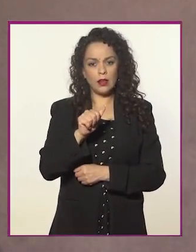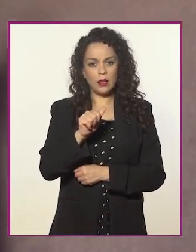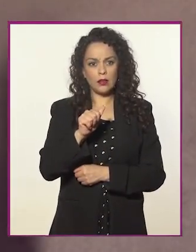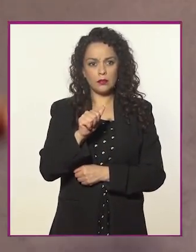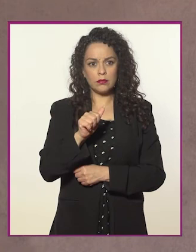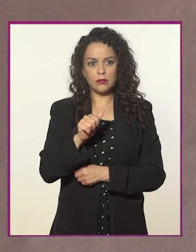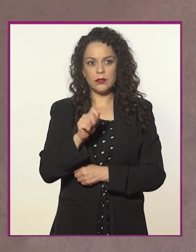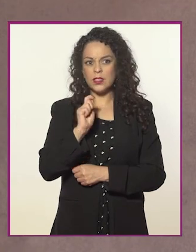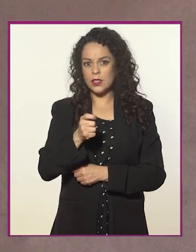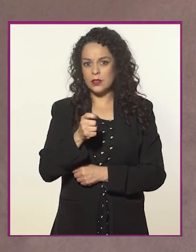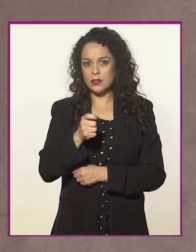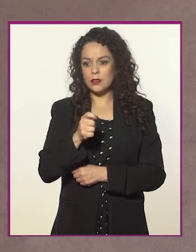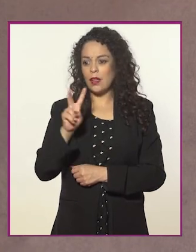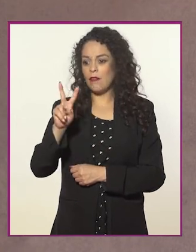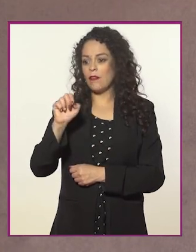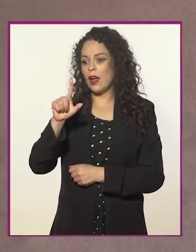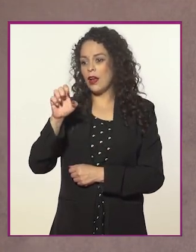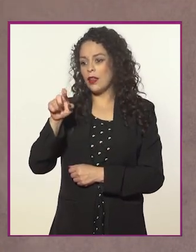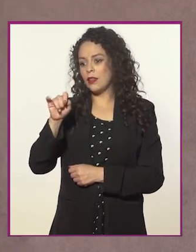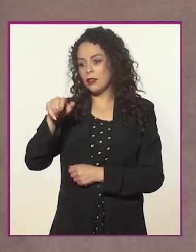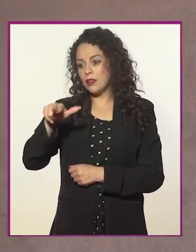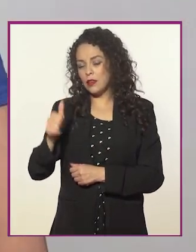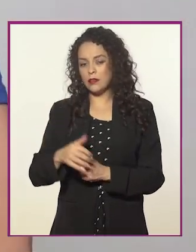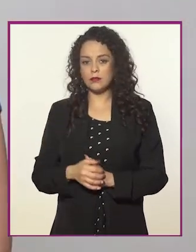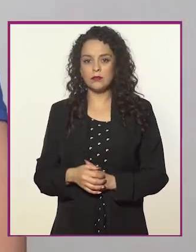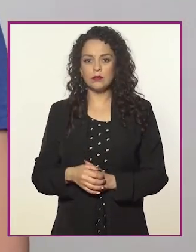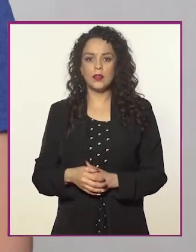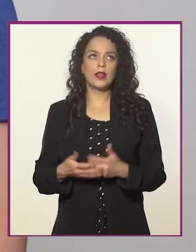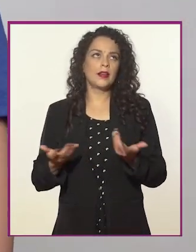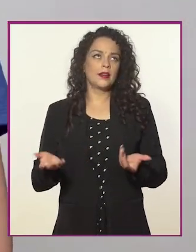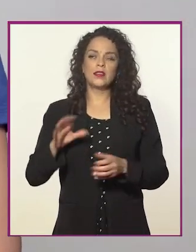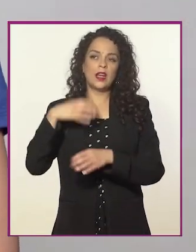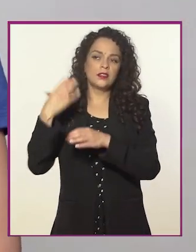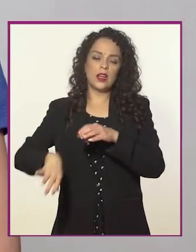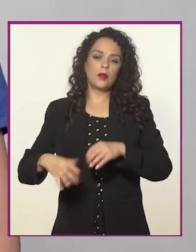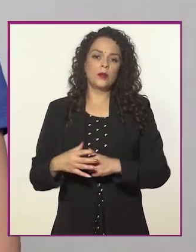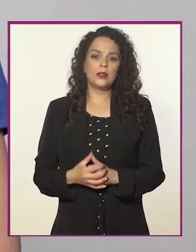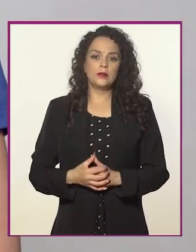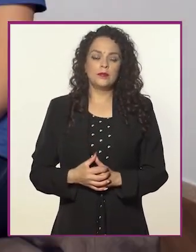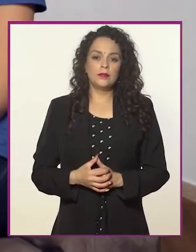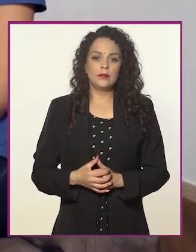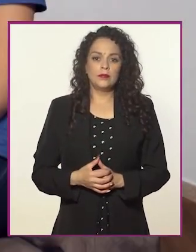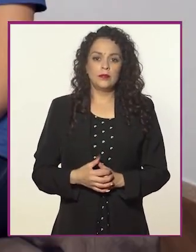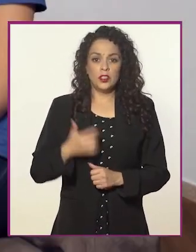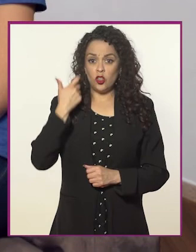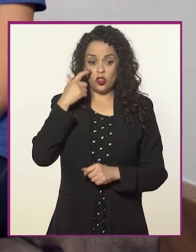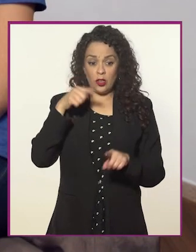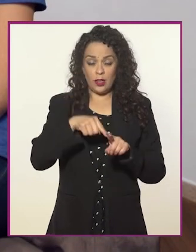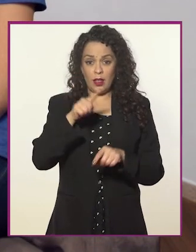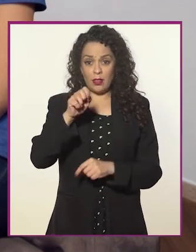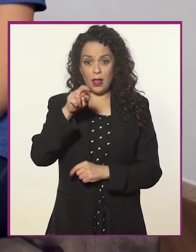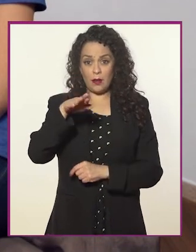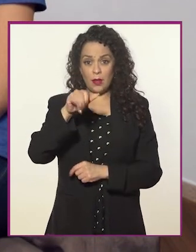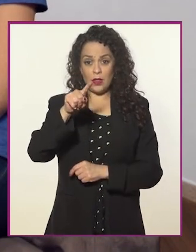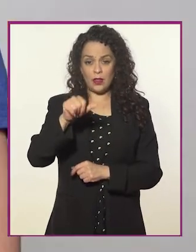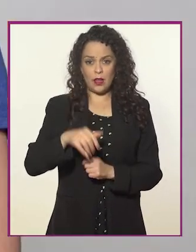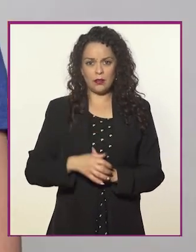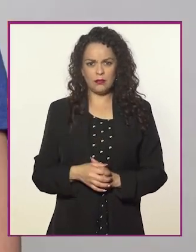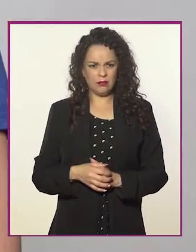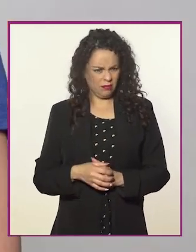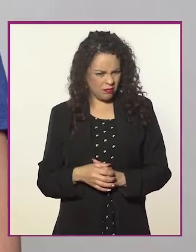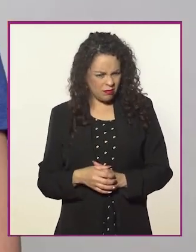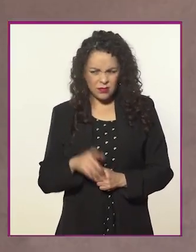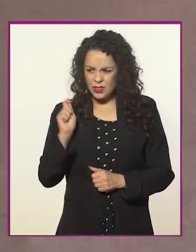Superestudiantina igual a Valentina. Ah, no, ya se acabó. ¿No quieres termitas?